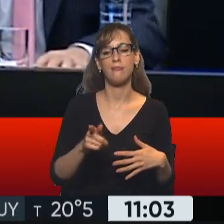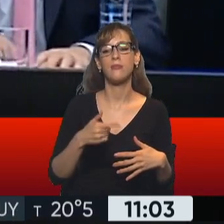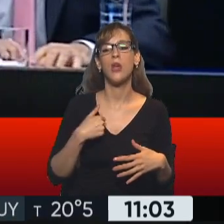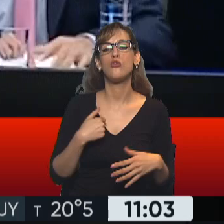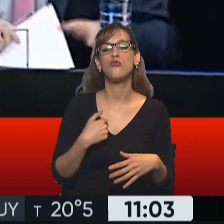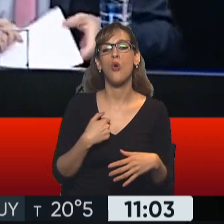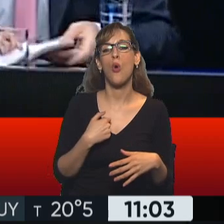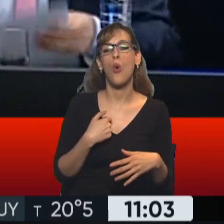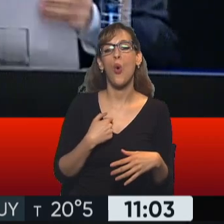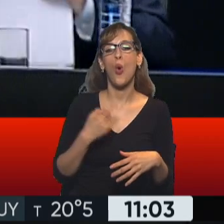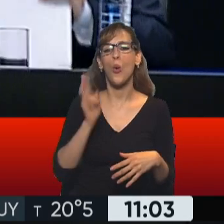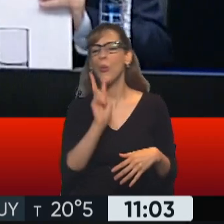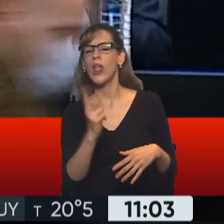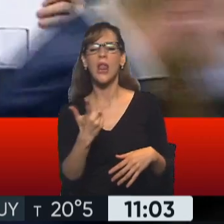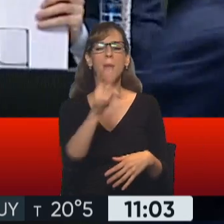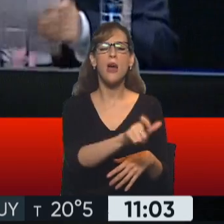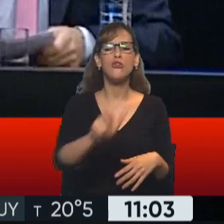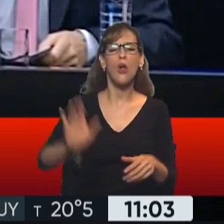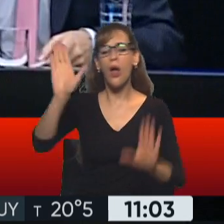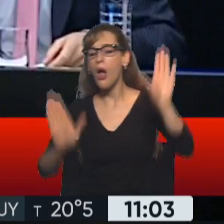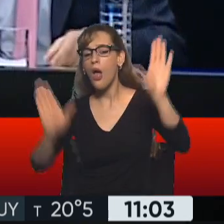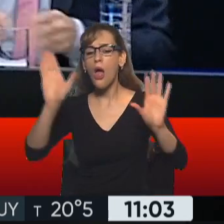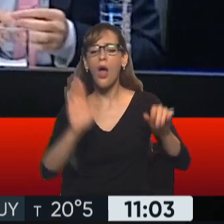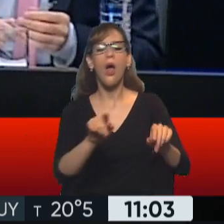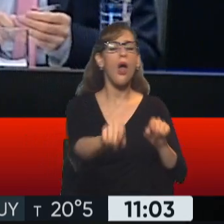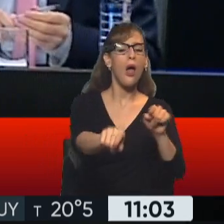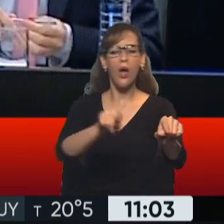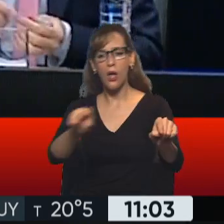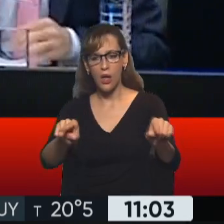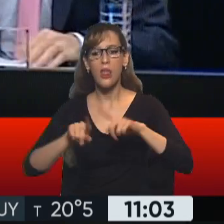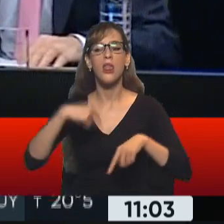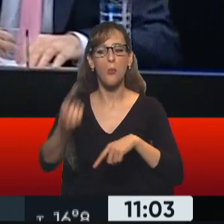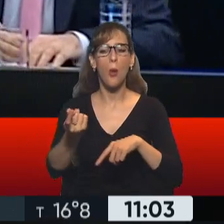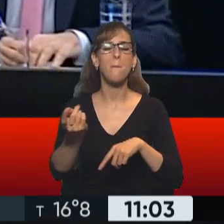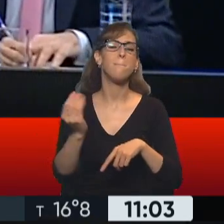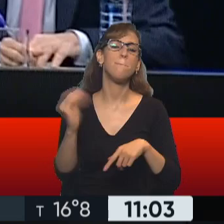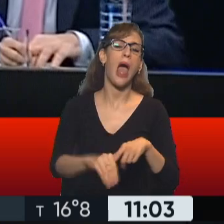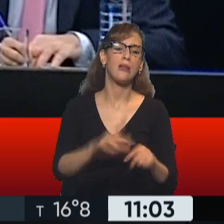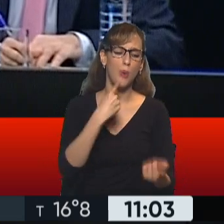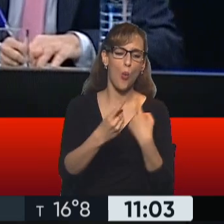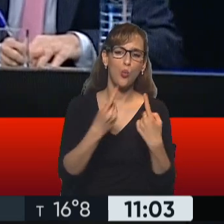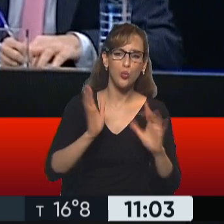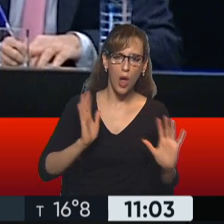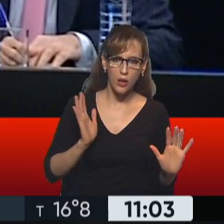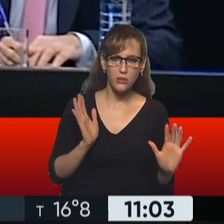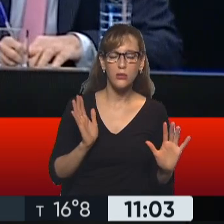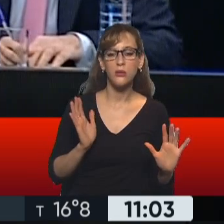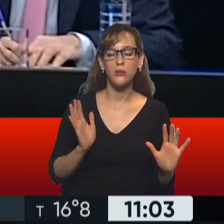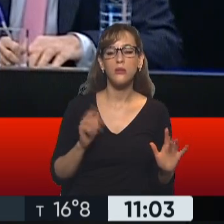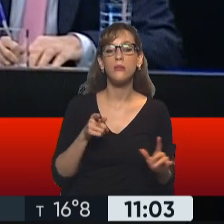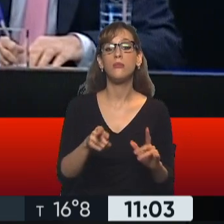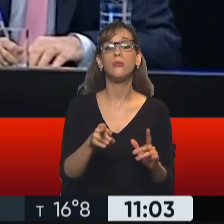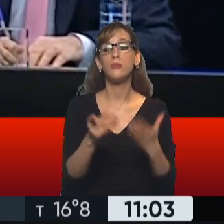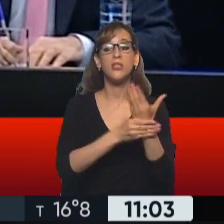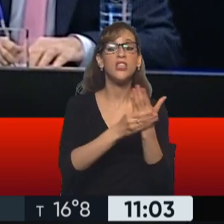3 primeras manos que se han levantado y después haremos unas poquitas más, supongo, señor ministro,